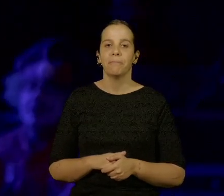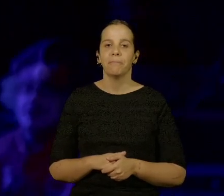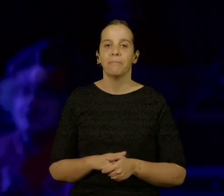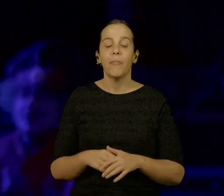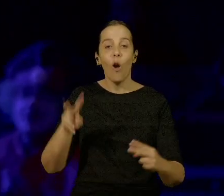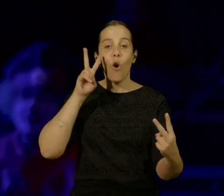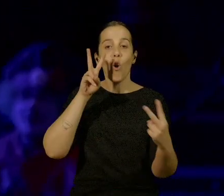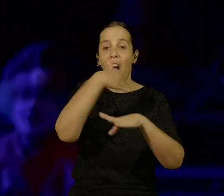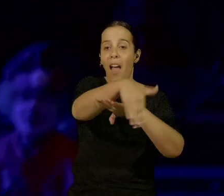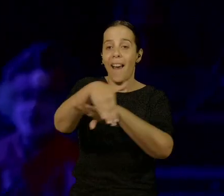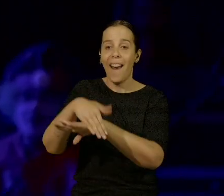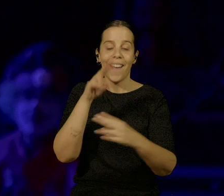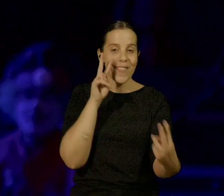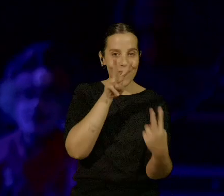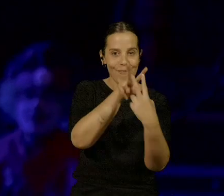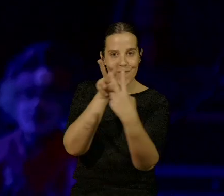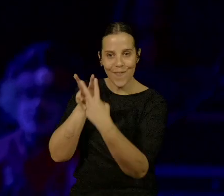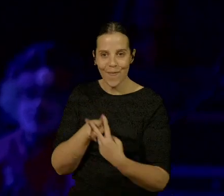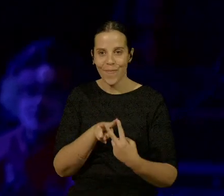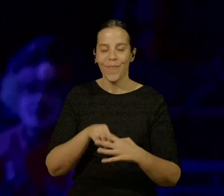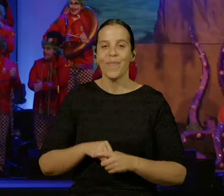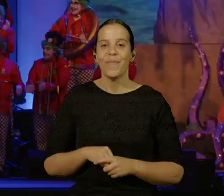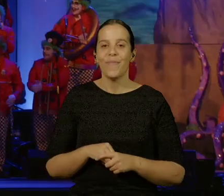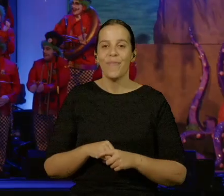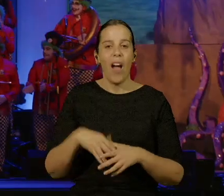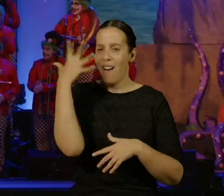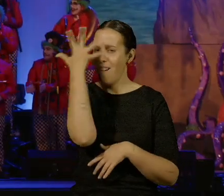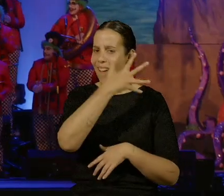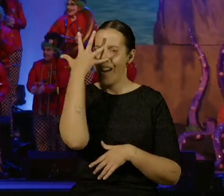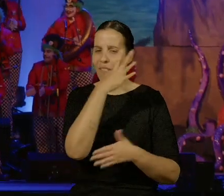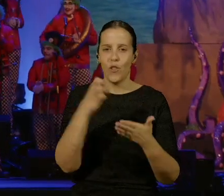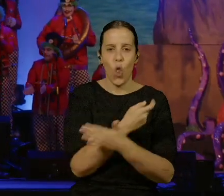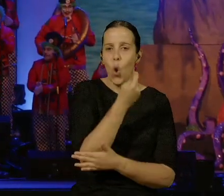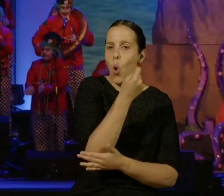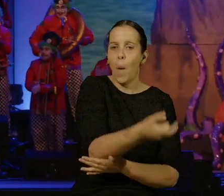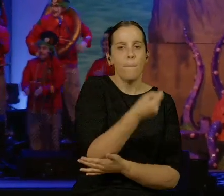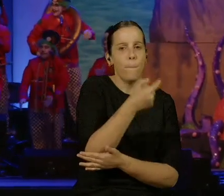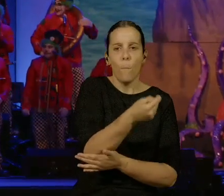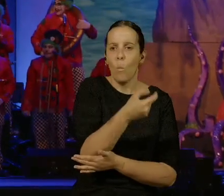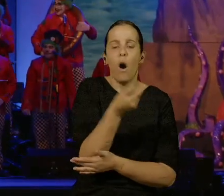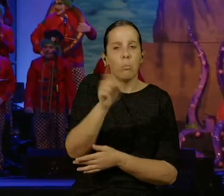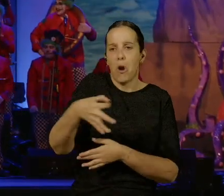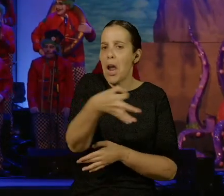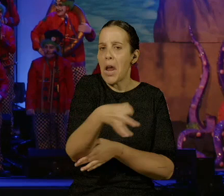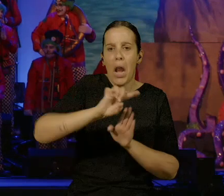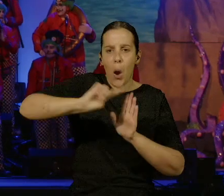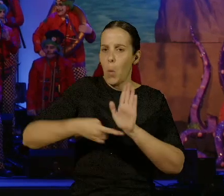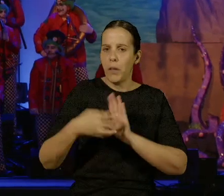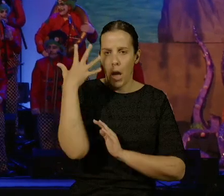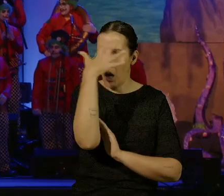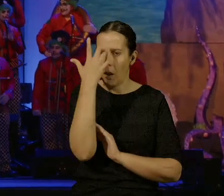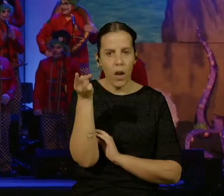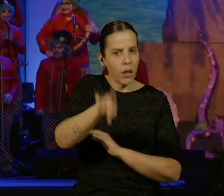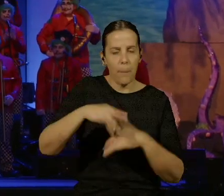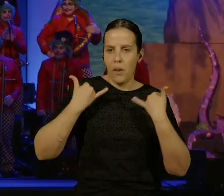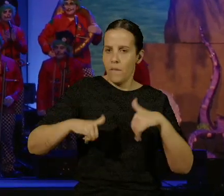nos vemos en las calles, en todos los carnavales, porque es Puerto Rosario, pero están todos los carnavales en la isla para disfrutar.